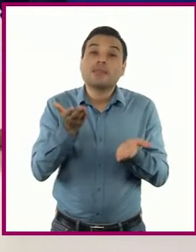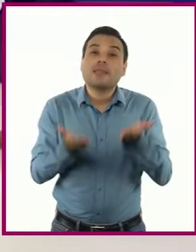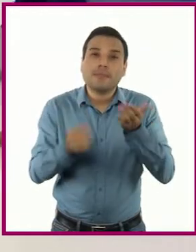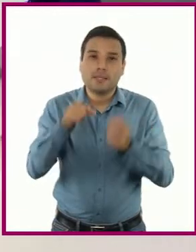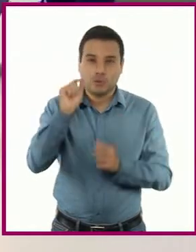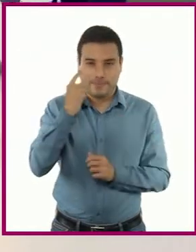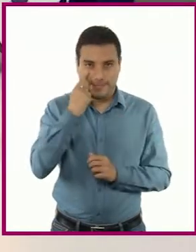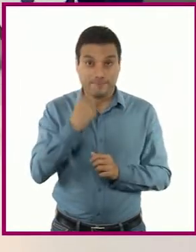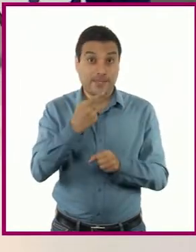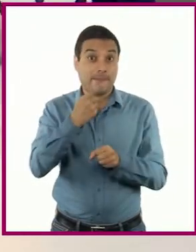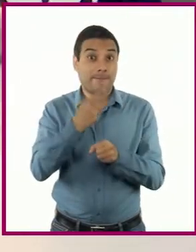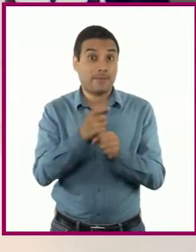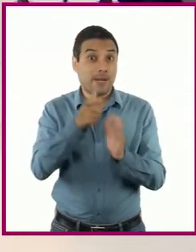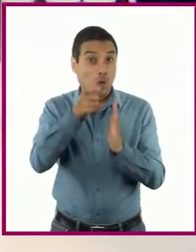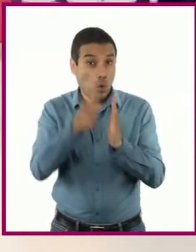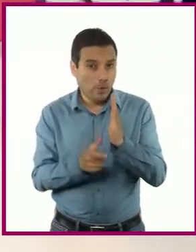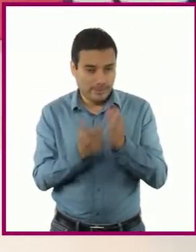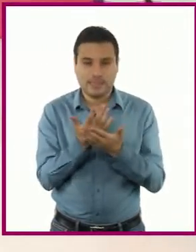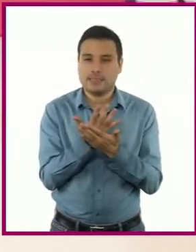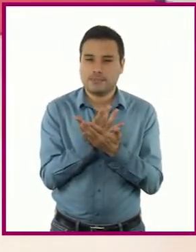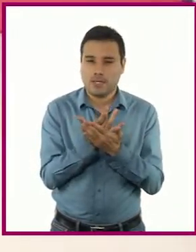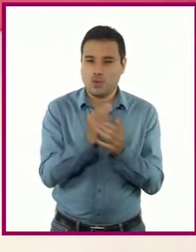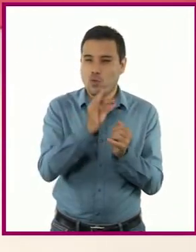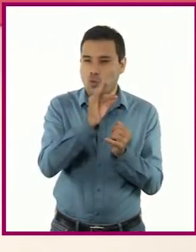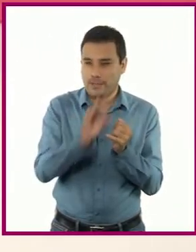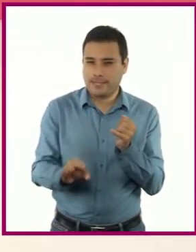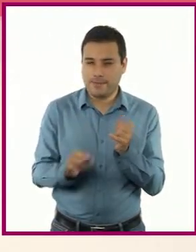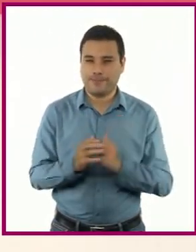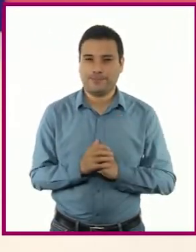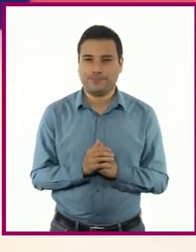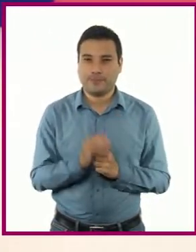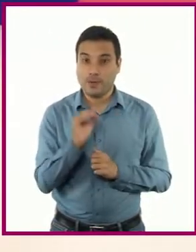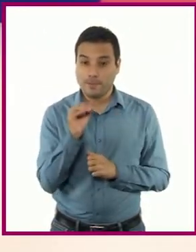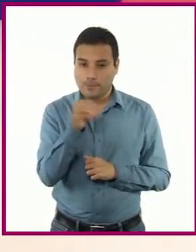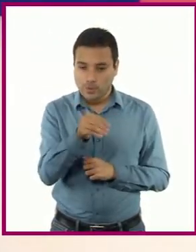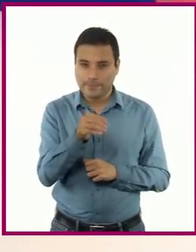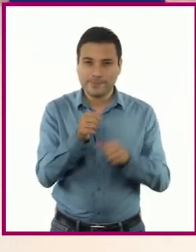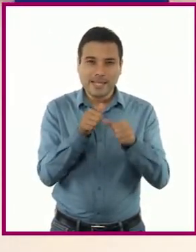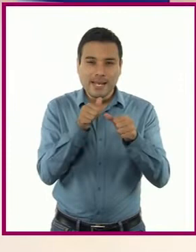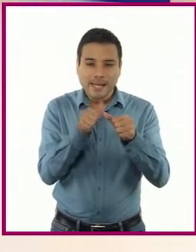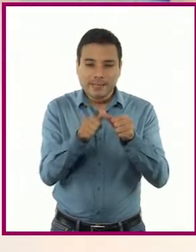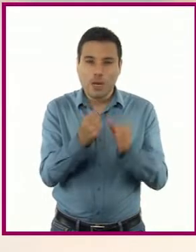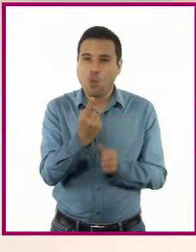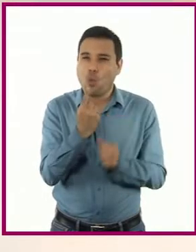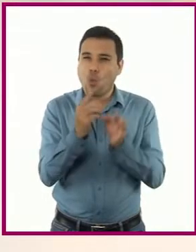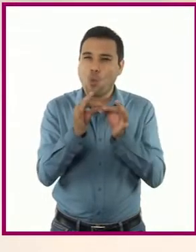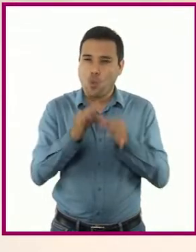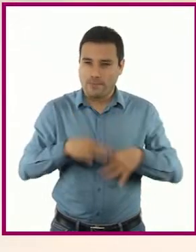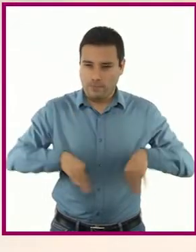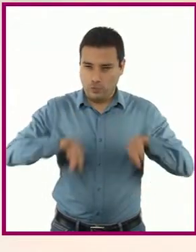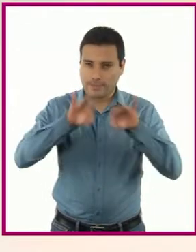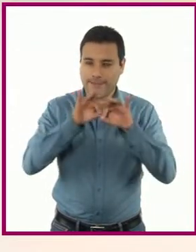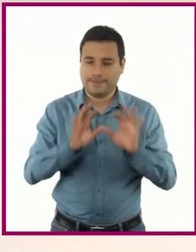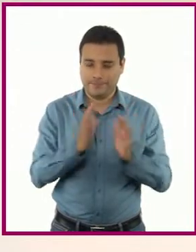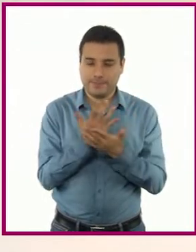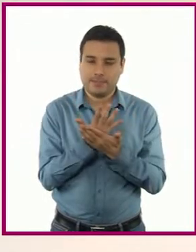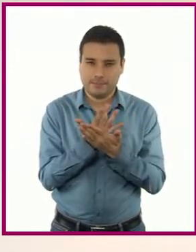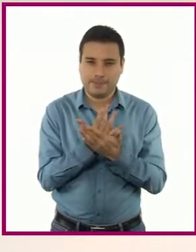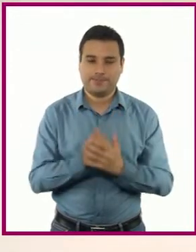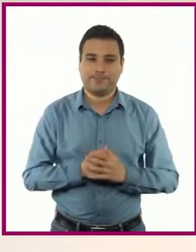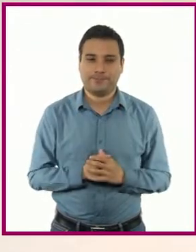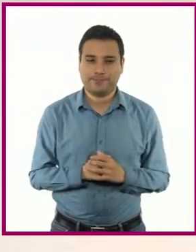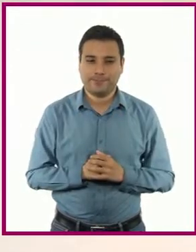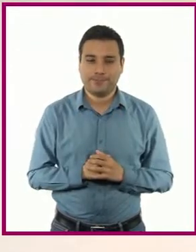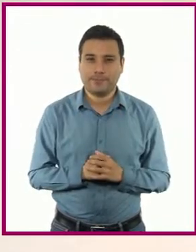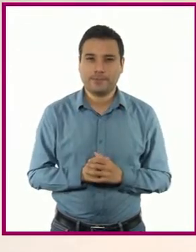primera columna al final para escribir la letra representativa de la clasificación de cada una.